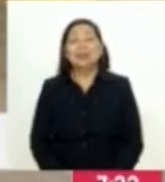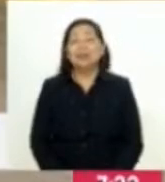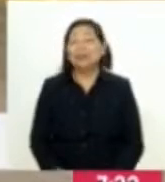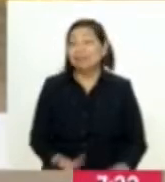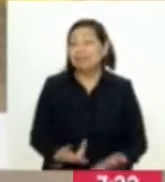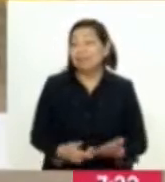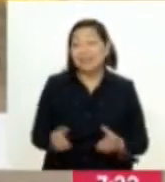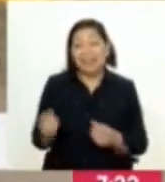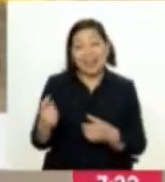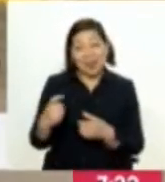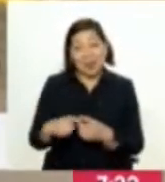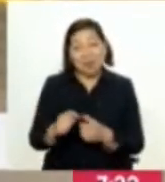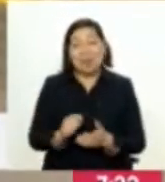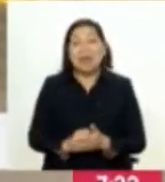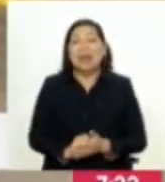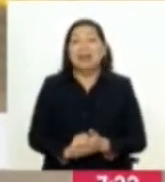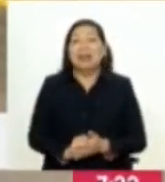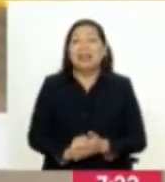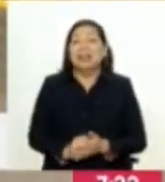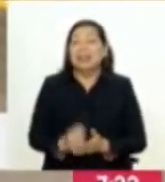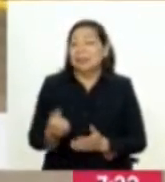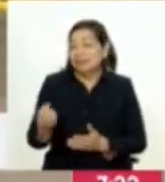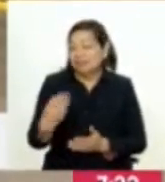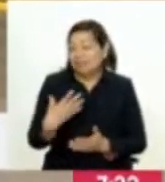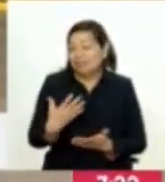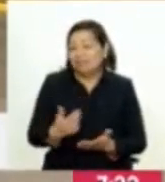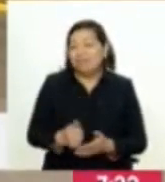el hecho que sea parte de la, para que me dé el dato, ¿no?